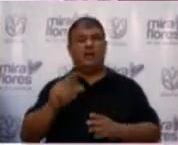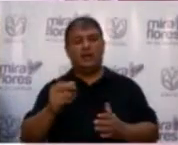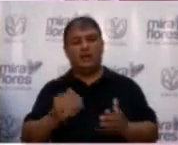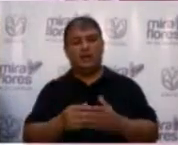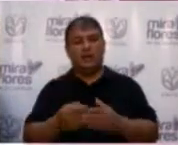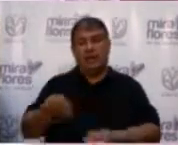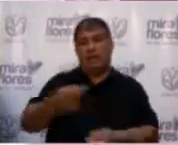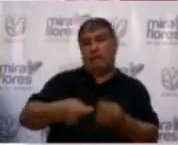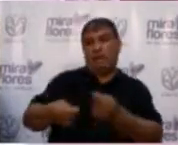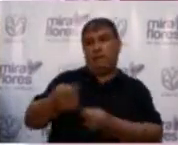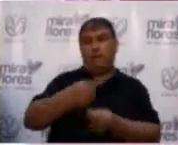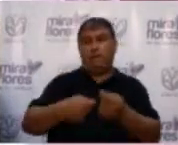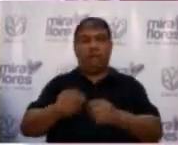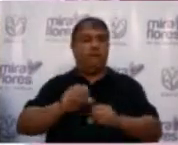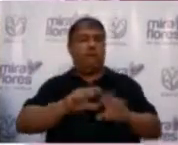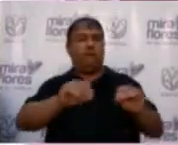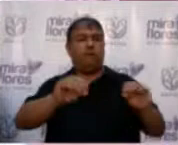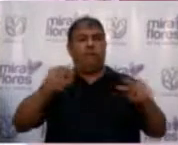y que se subasta,